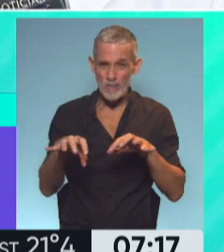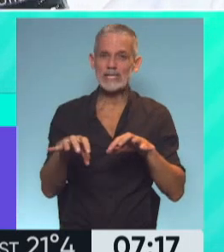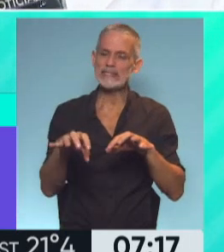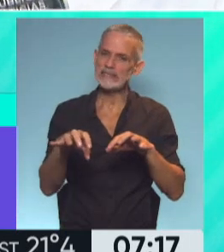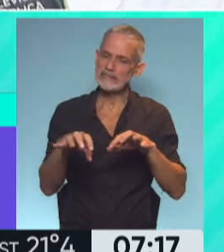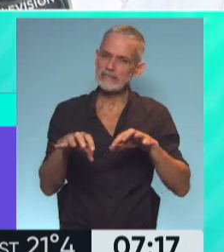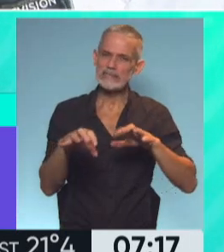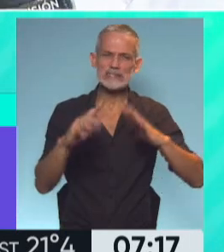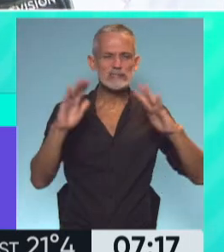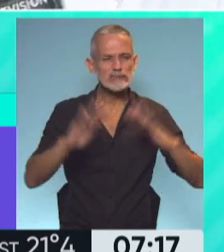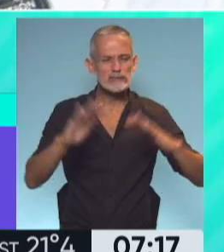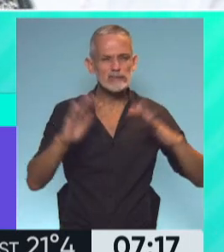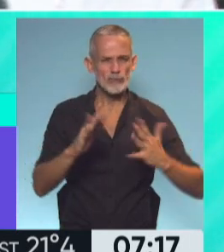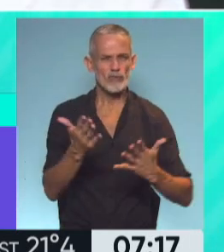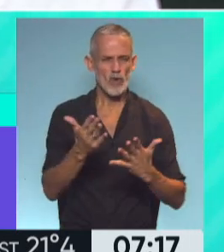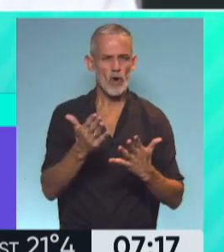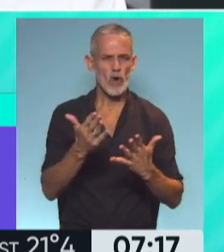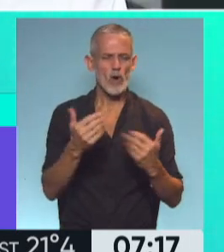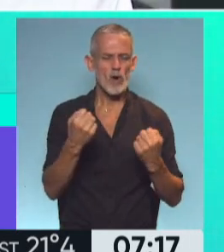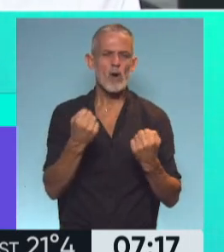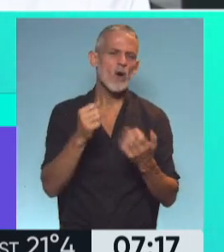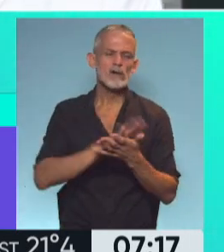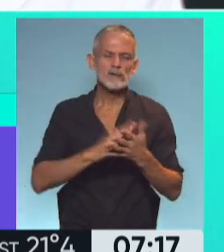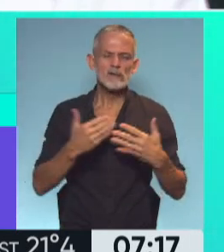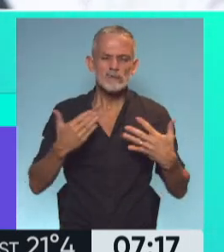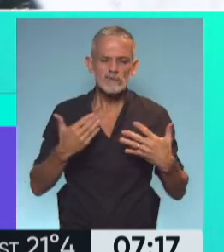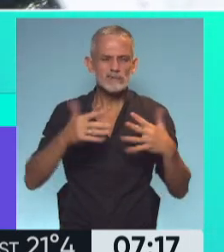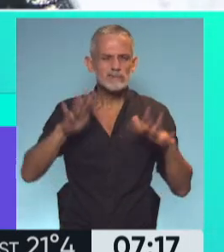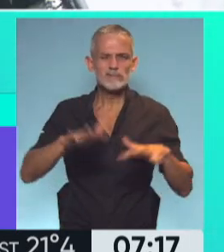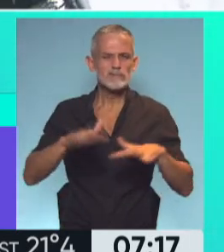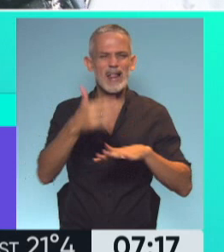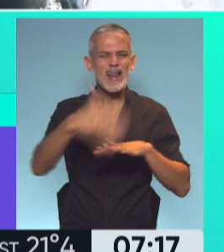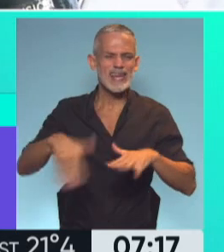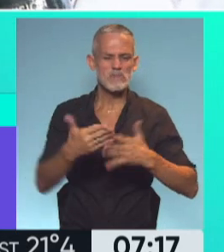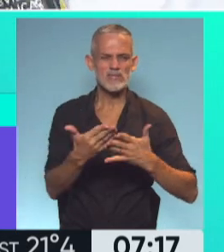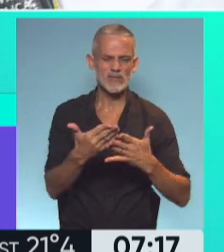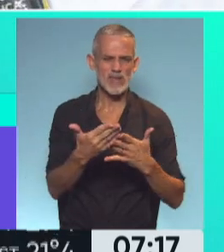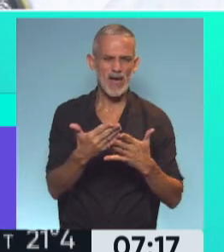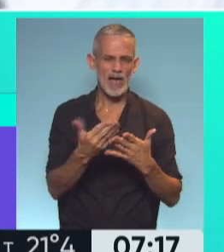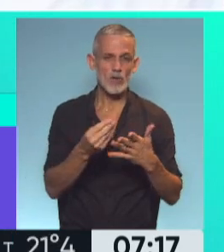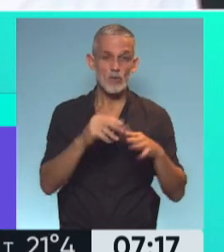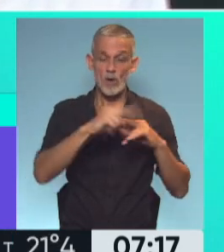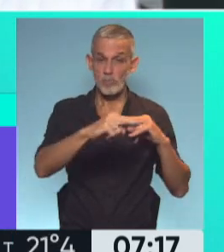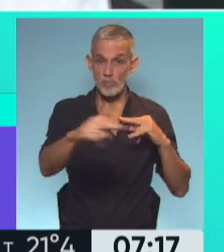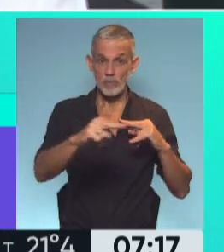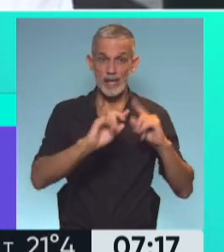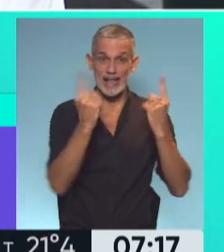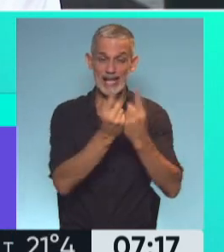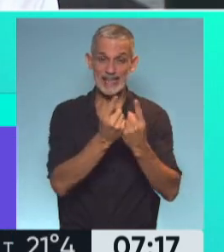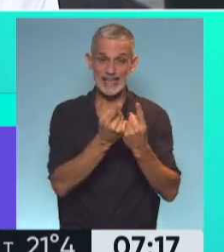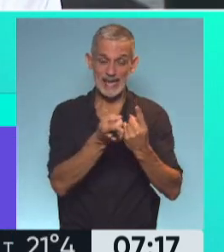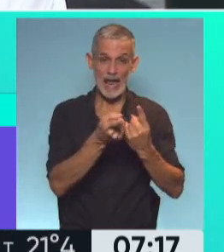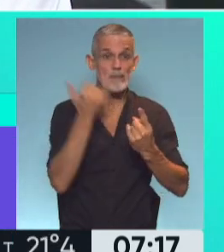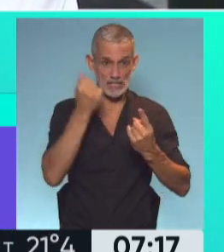que está debilitado, con una capacidad de respuesta limitada, incluso con una ocupación de las terapias intensivas que